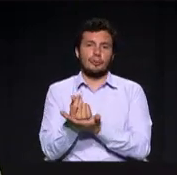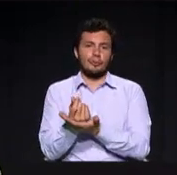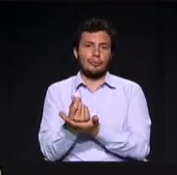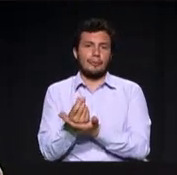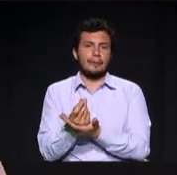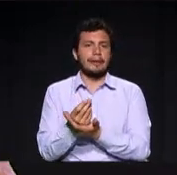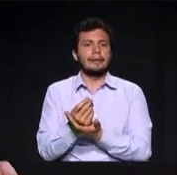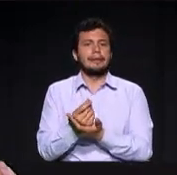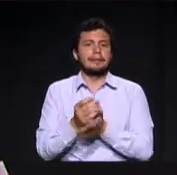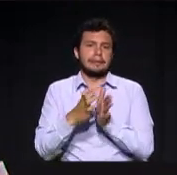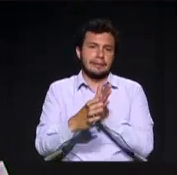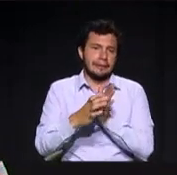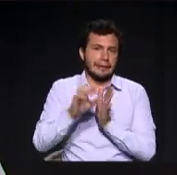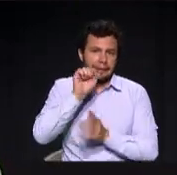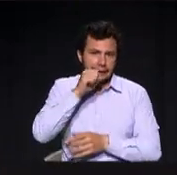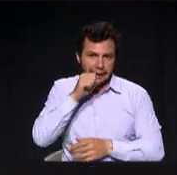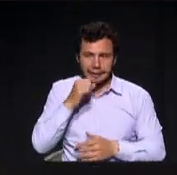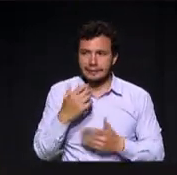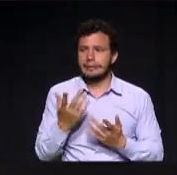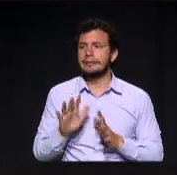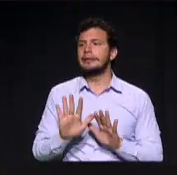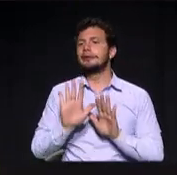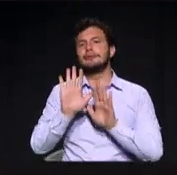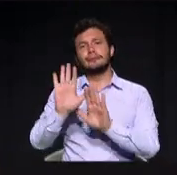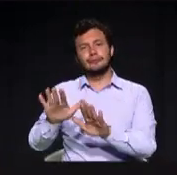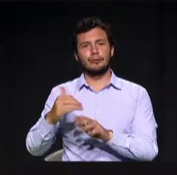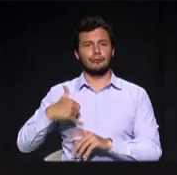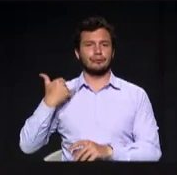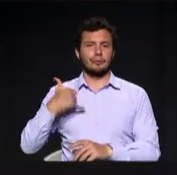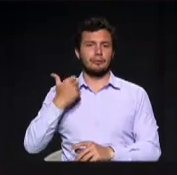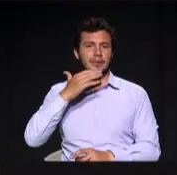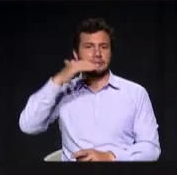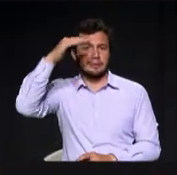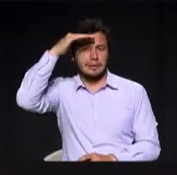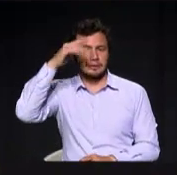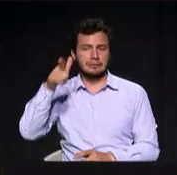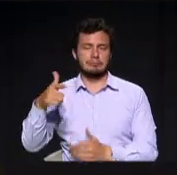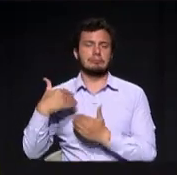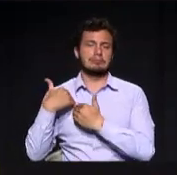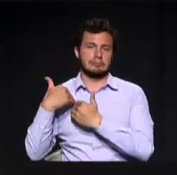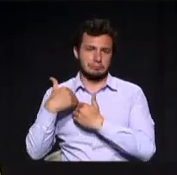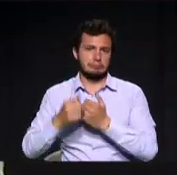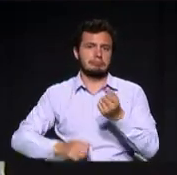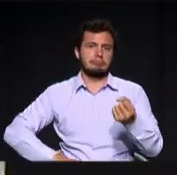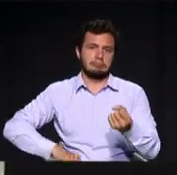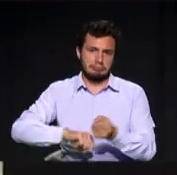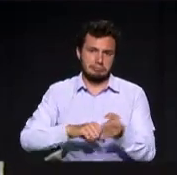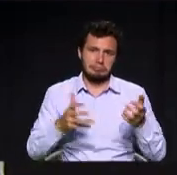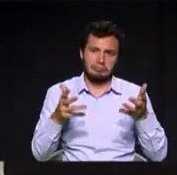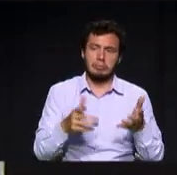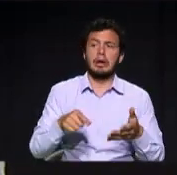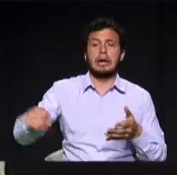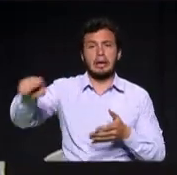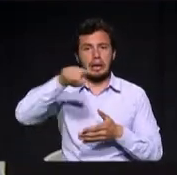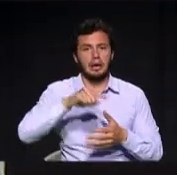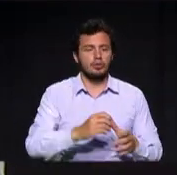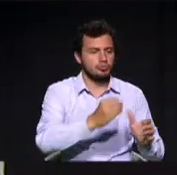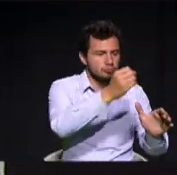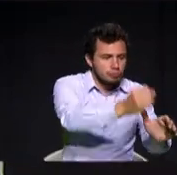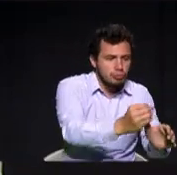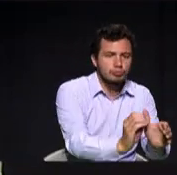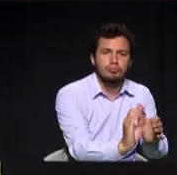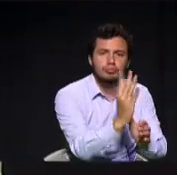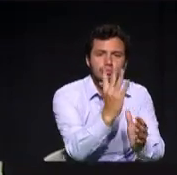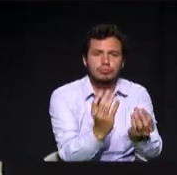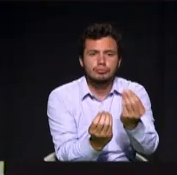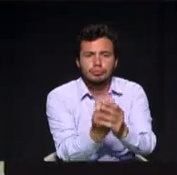naranja se mueve con los jóvenes de medellín con los jóvenes que que siembran y los jóvenes que se